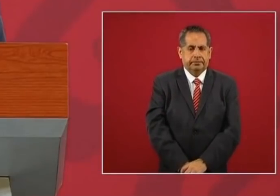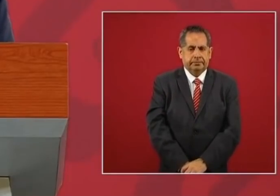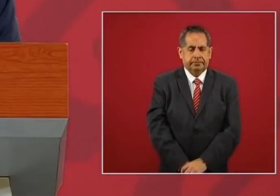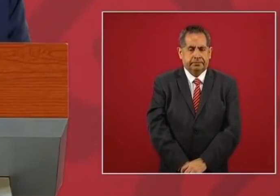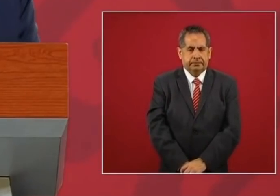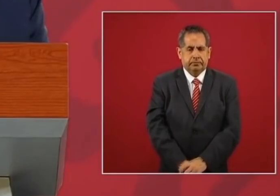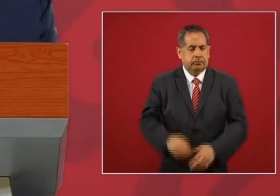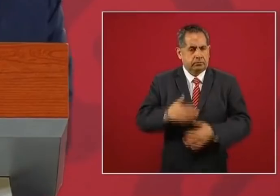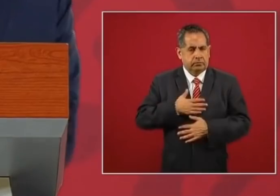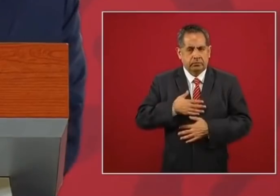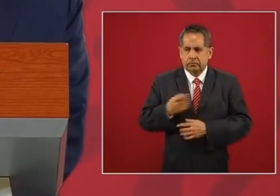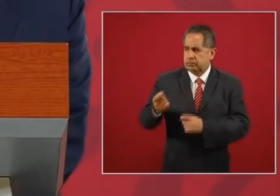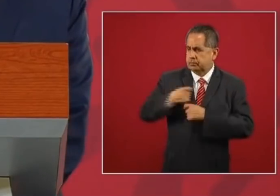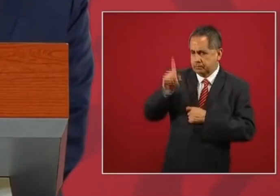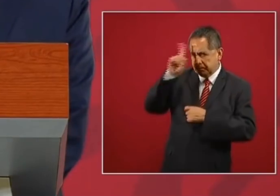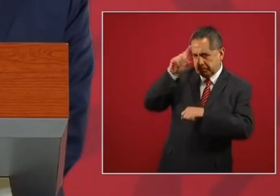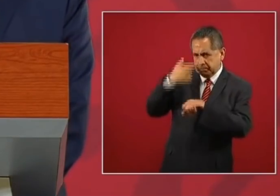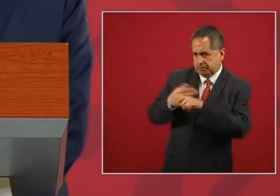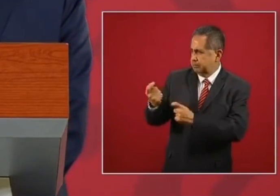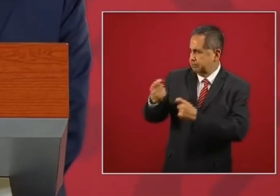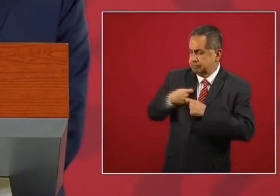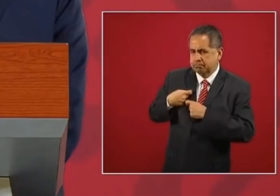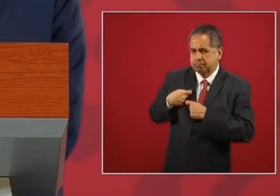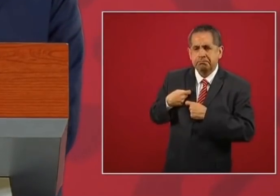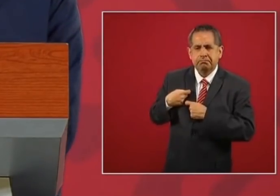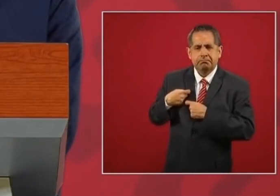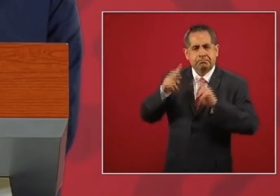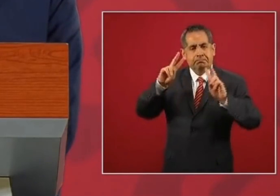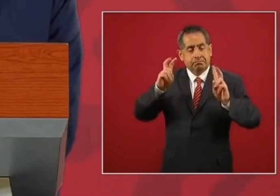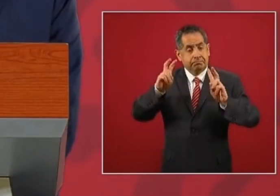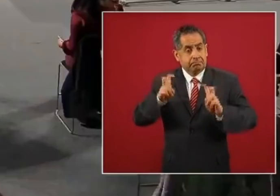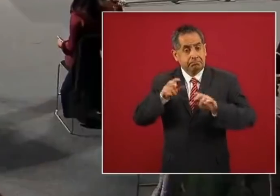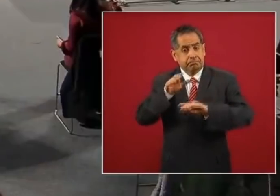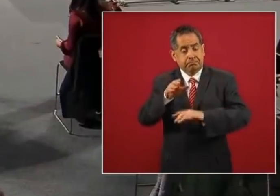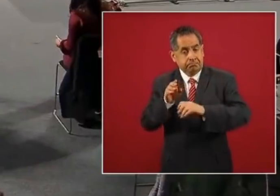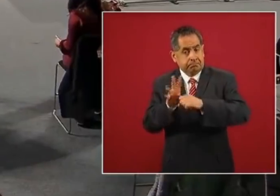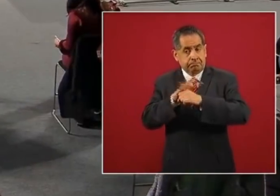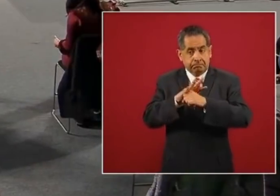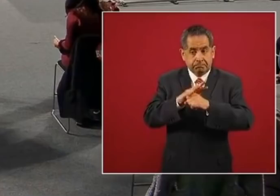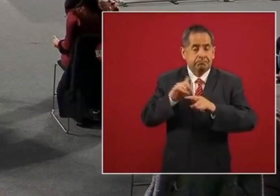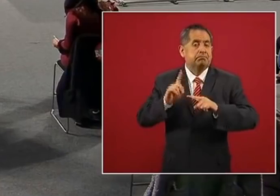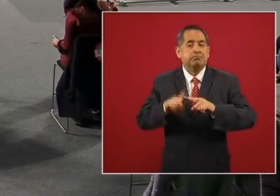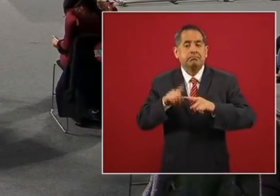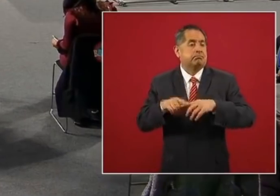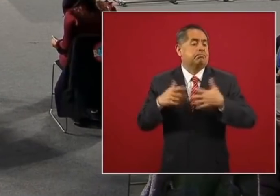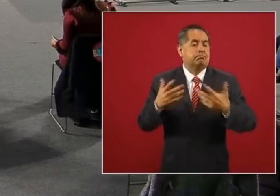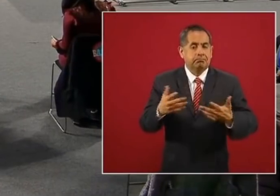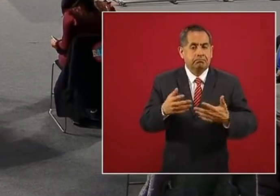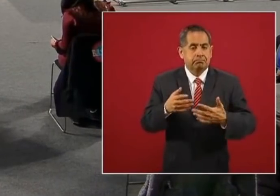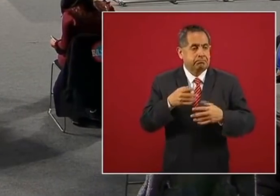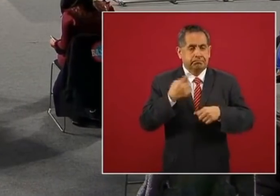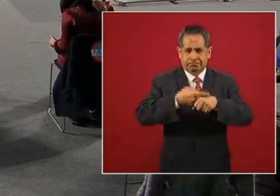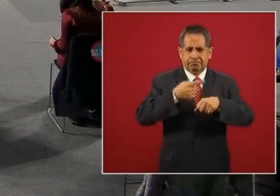mi consejero para este tema y para todo lo que tiene que ver con la